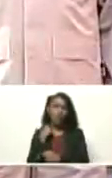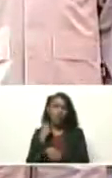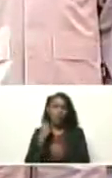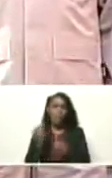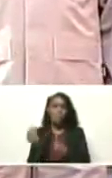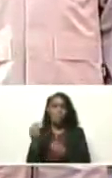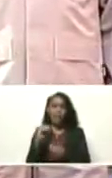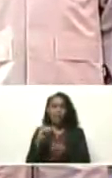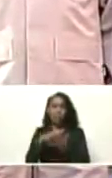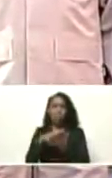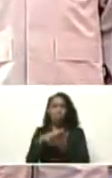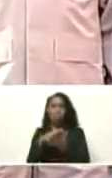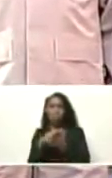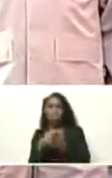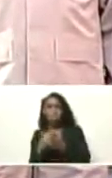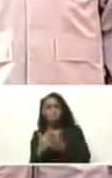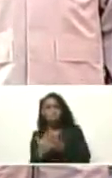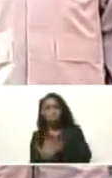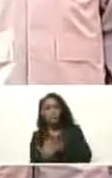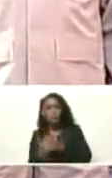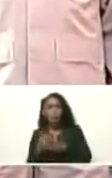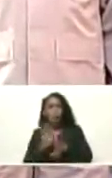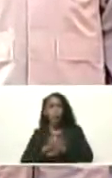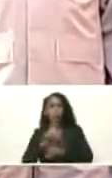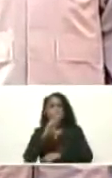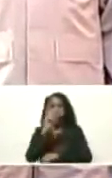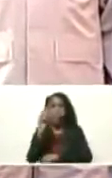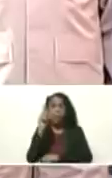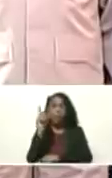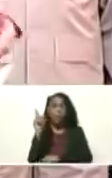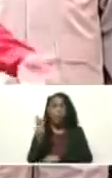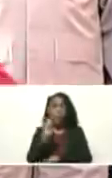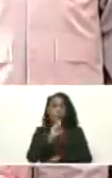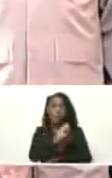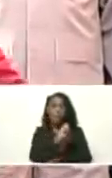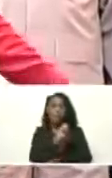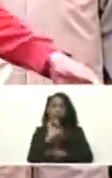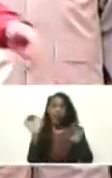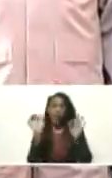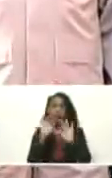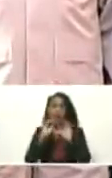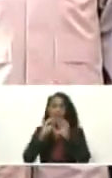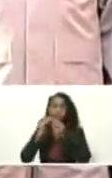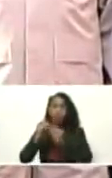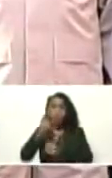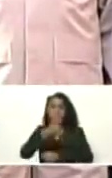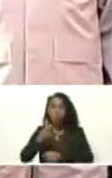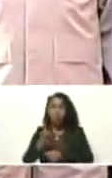más. Estuvieron 20 meses sin gente.